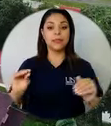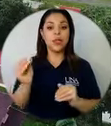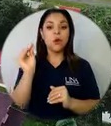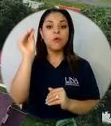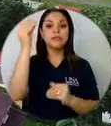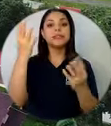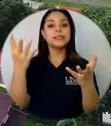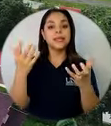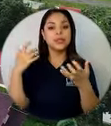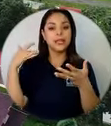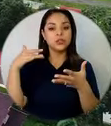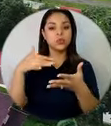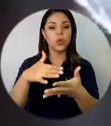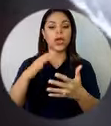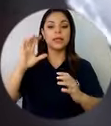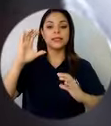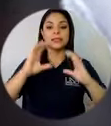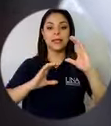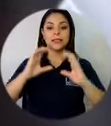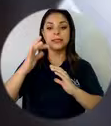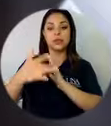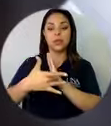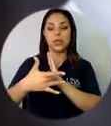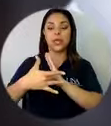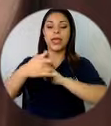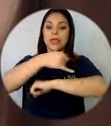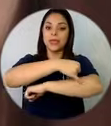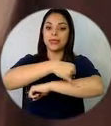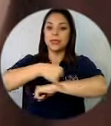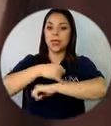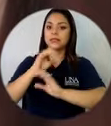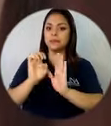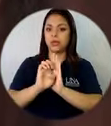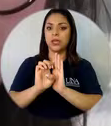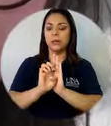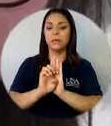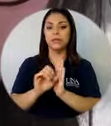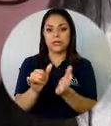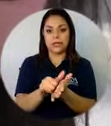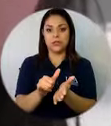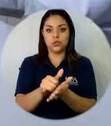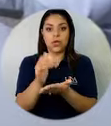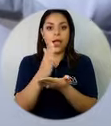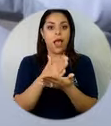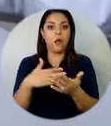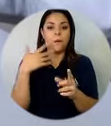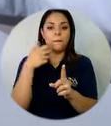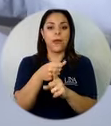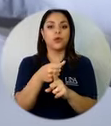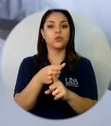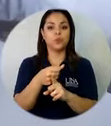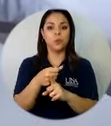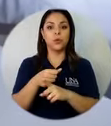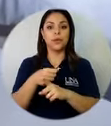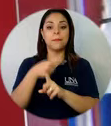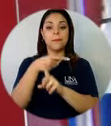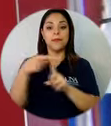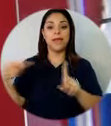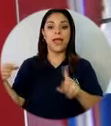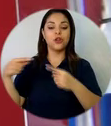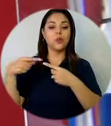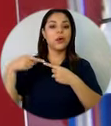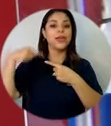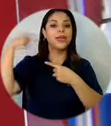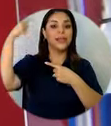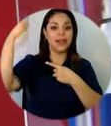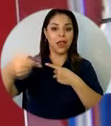y jóvenes quieran involucrarse en áreas de ciencia y tecnología, ingenierías, por ejemplo. Eso es algo que tendría un impacto ya